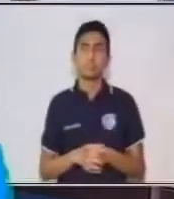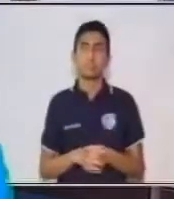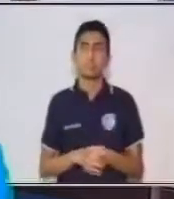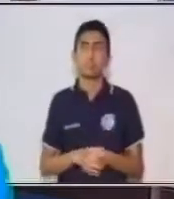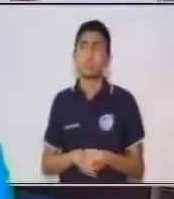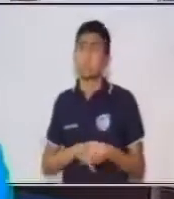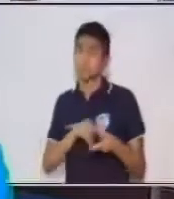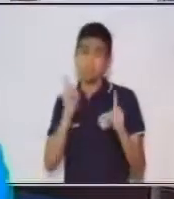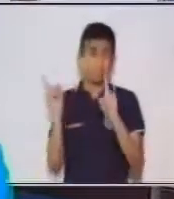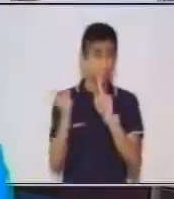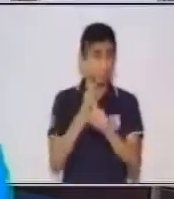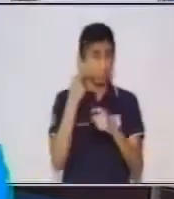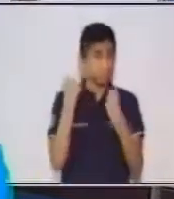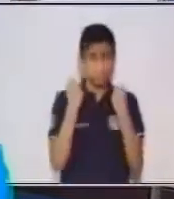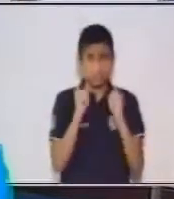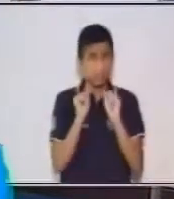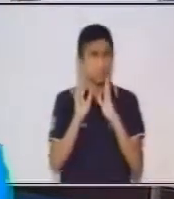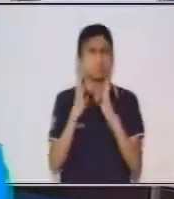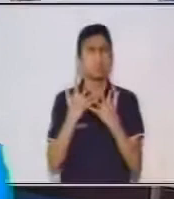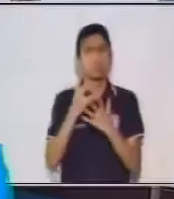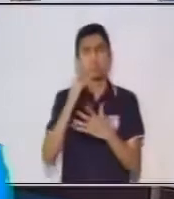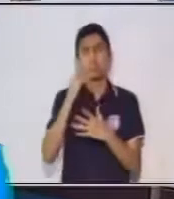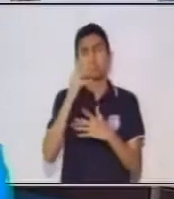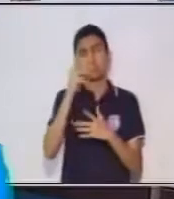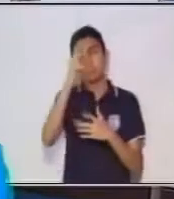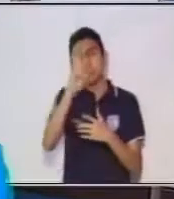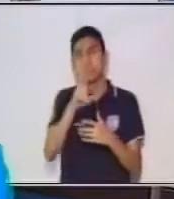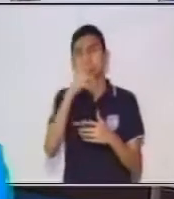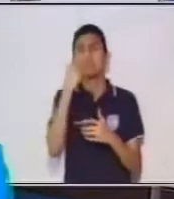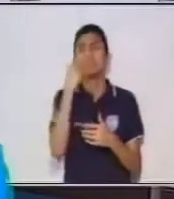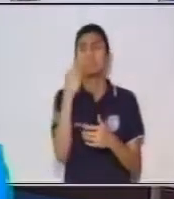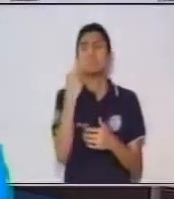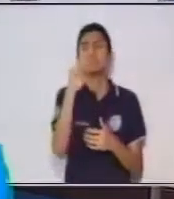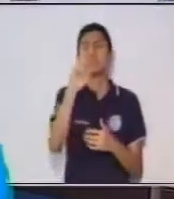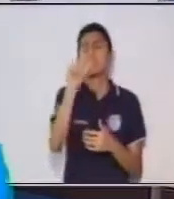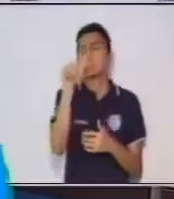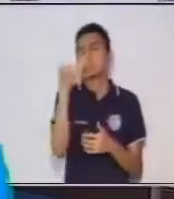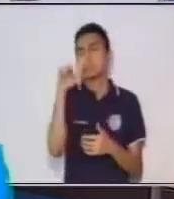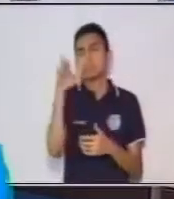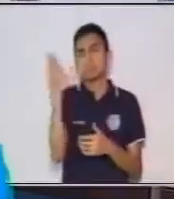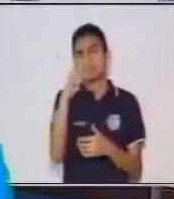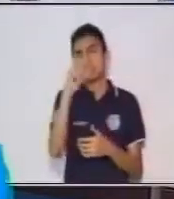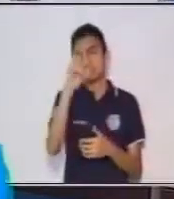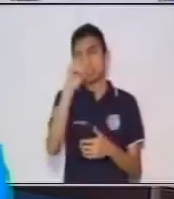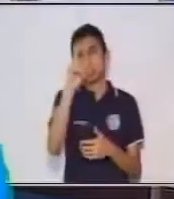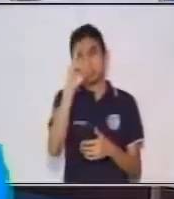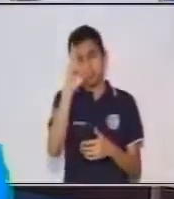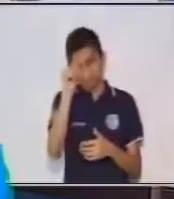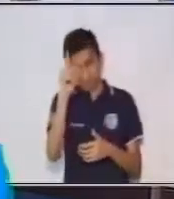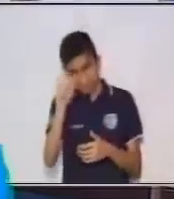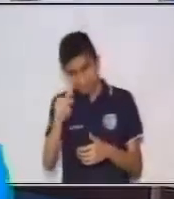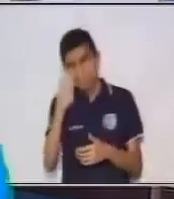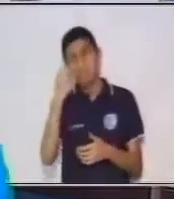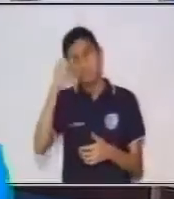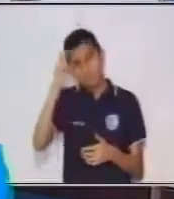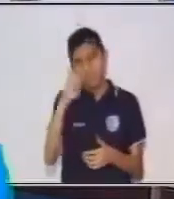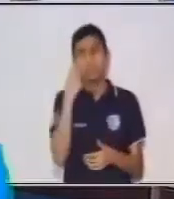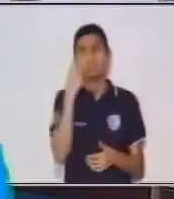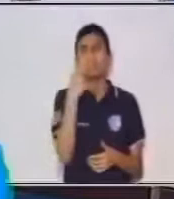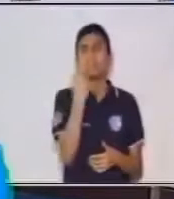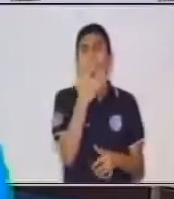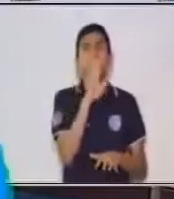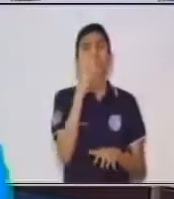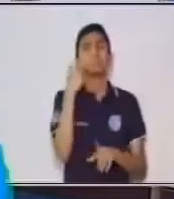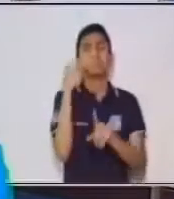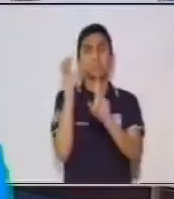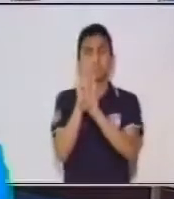Lo primero que hacemos es sacar raíz cuadrada de x cuadrado, es x, y la colocamos en ambos